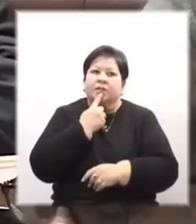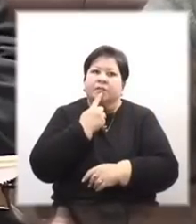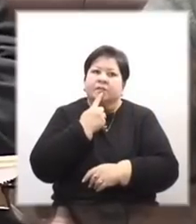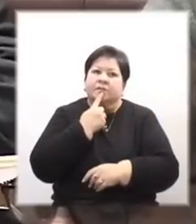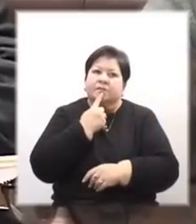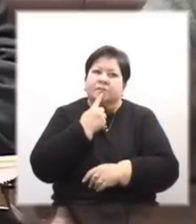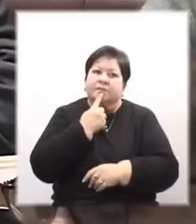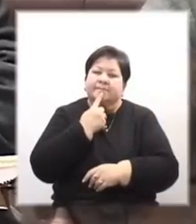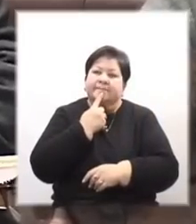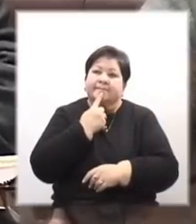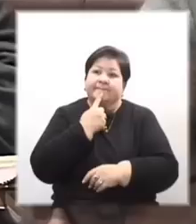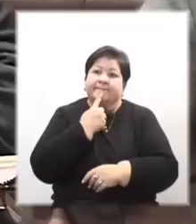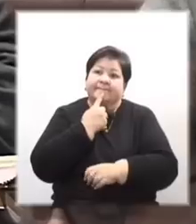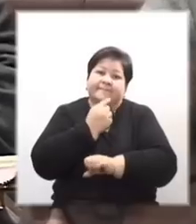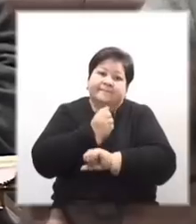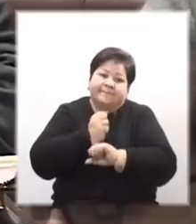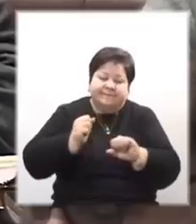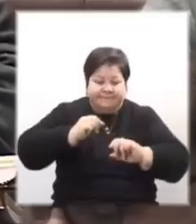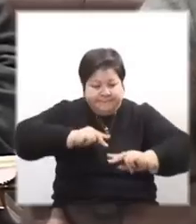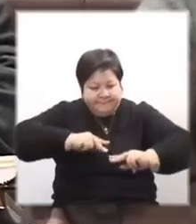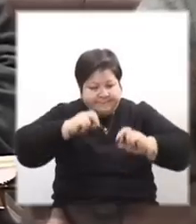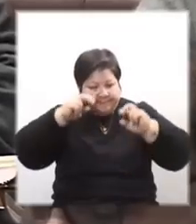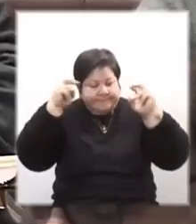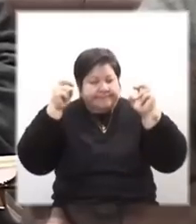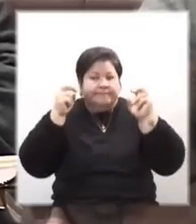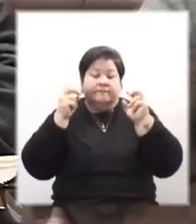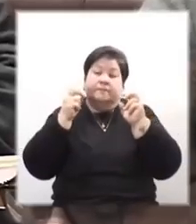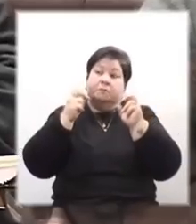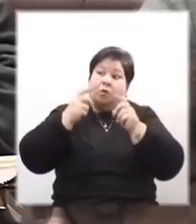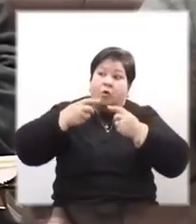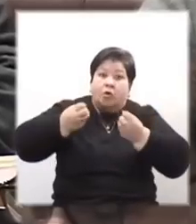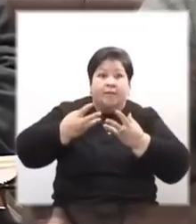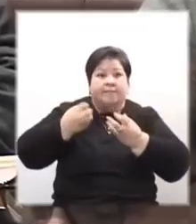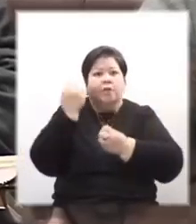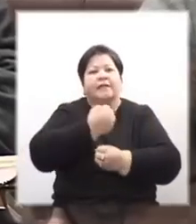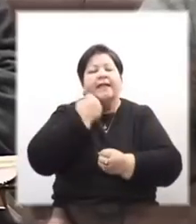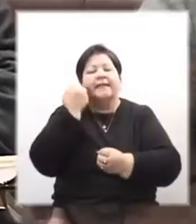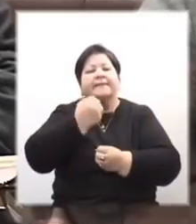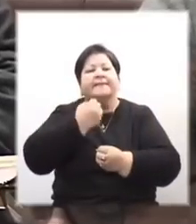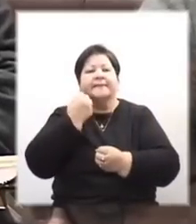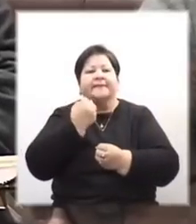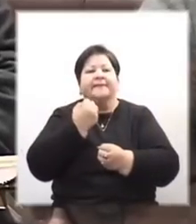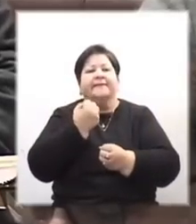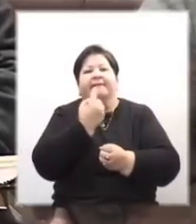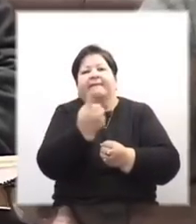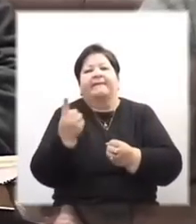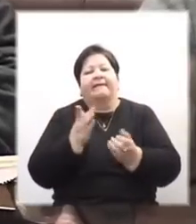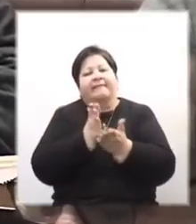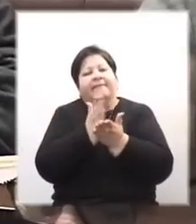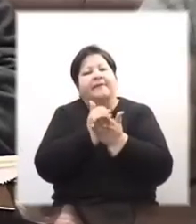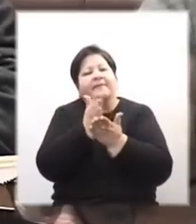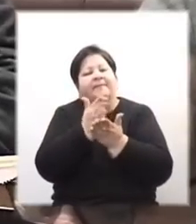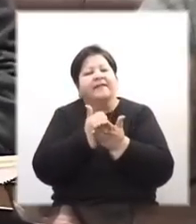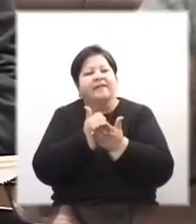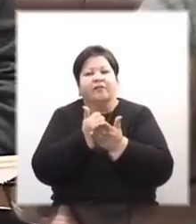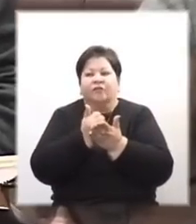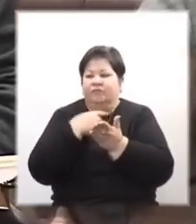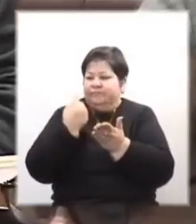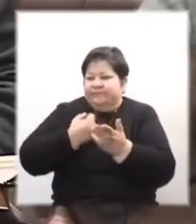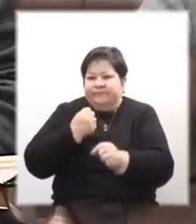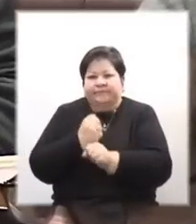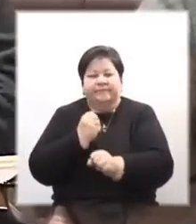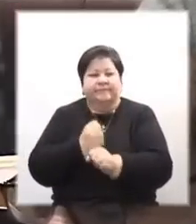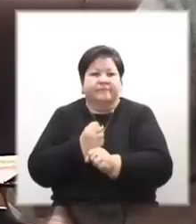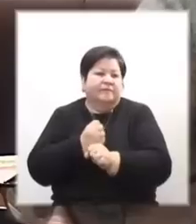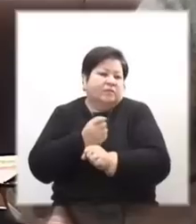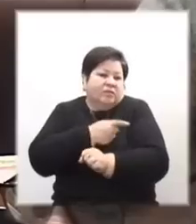los territorios en los cuales cada uno de nosotros trabajamos políticamente, nos plantea